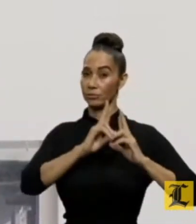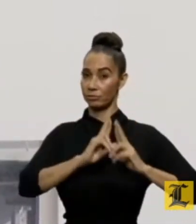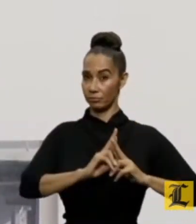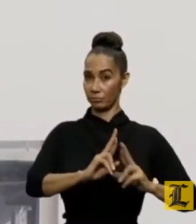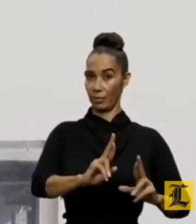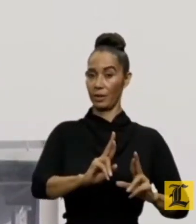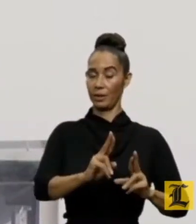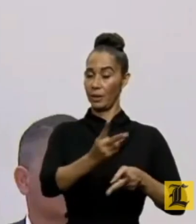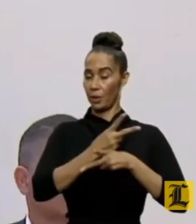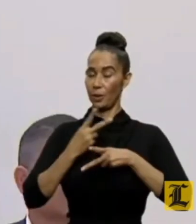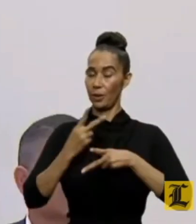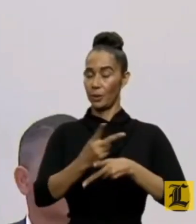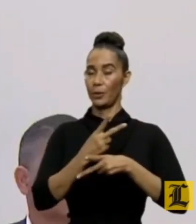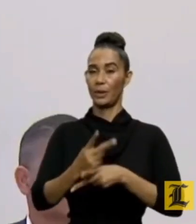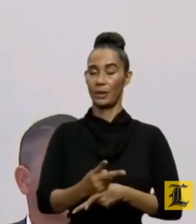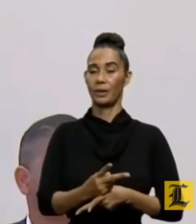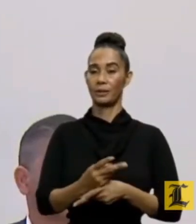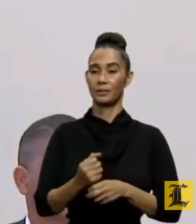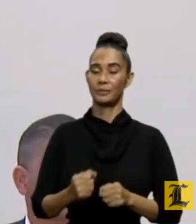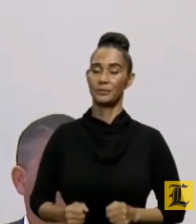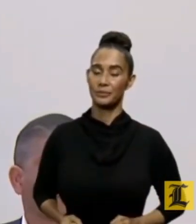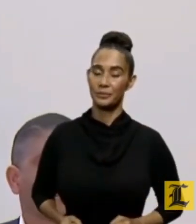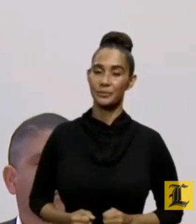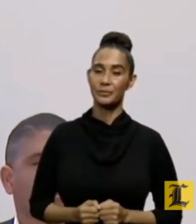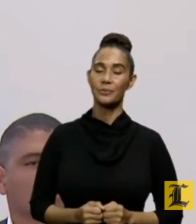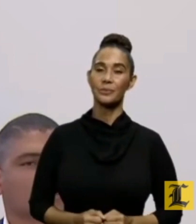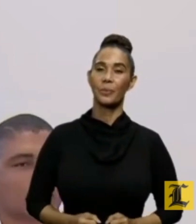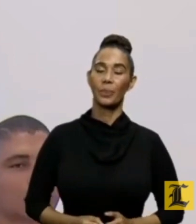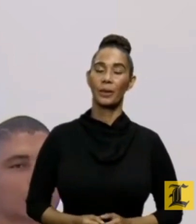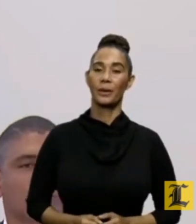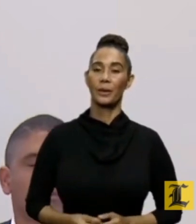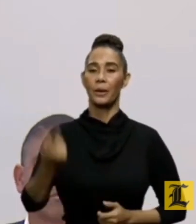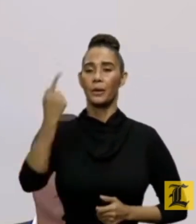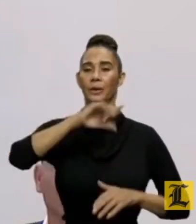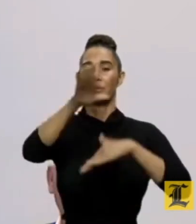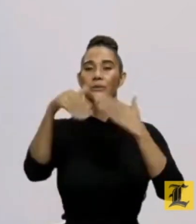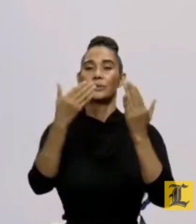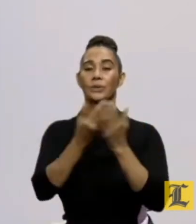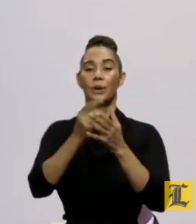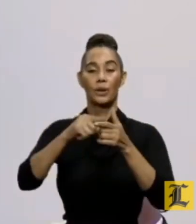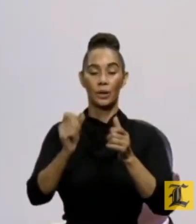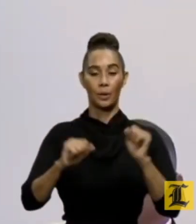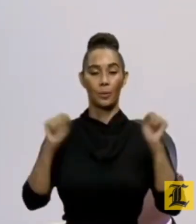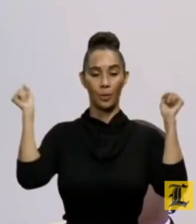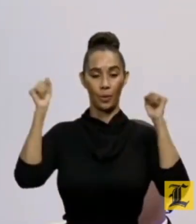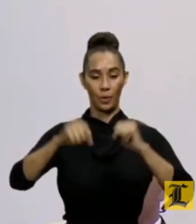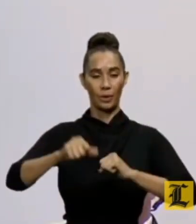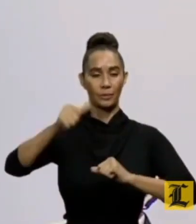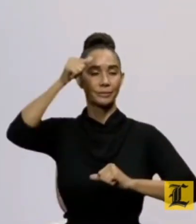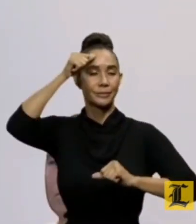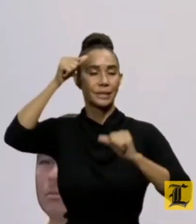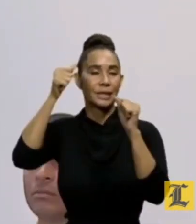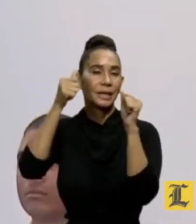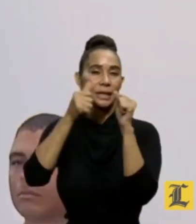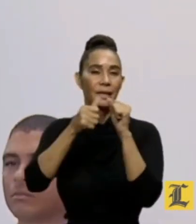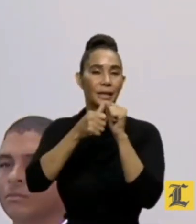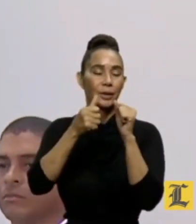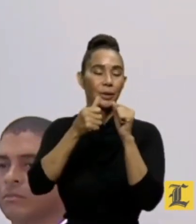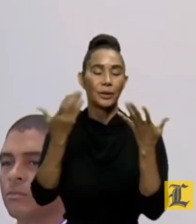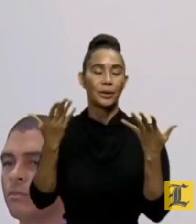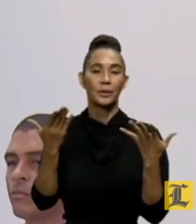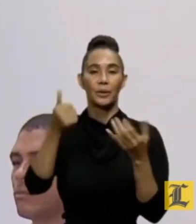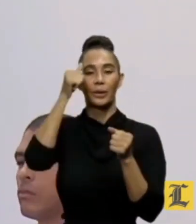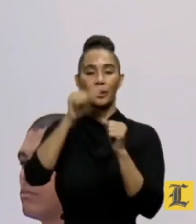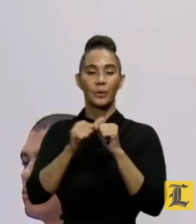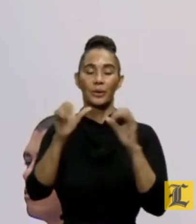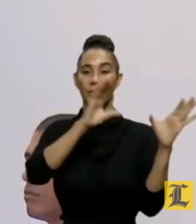prudencia. Y con prudencia, para que entonces podamos generar recuerdos, esos